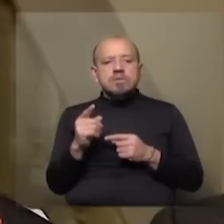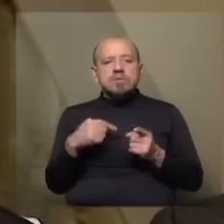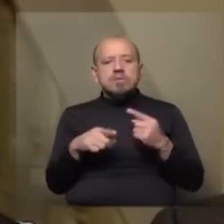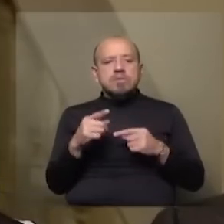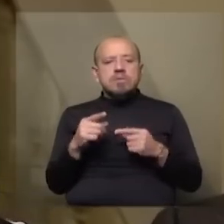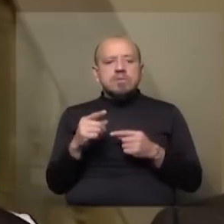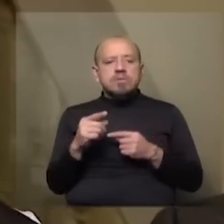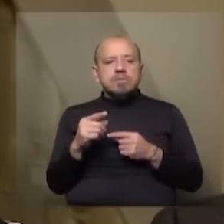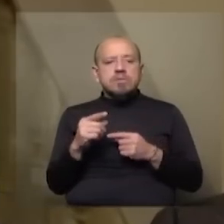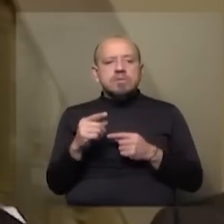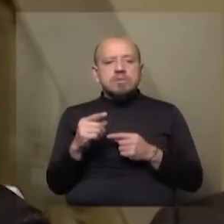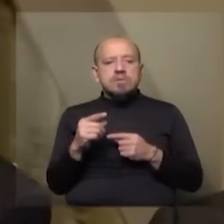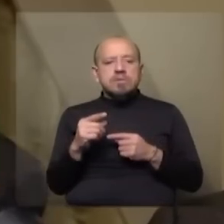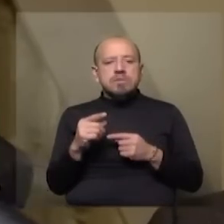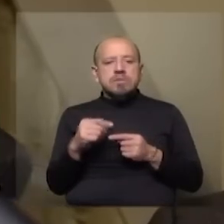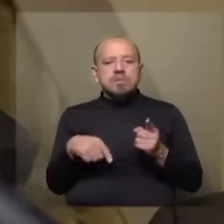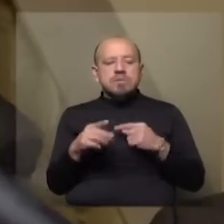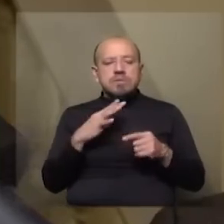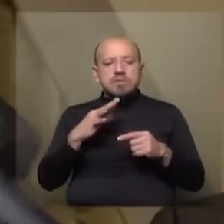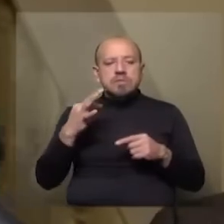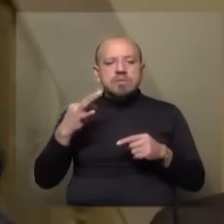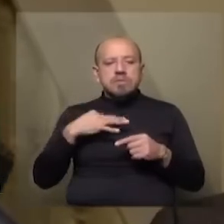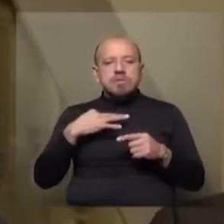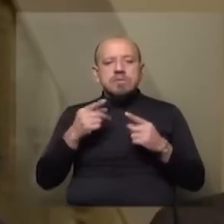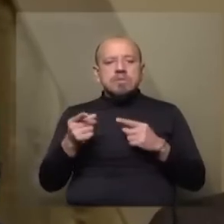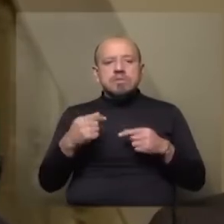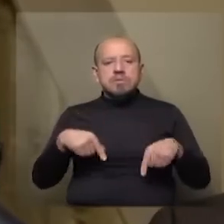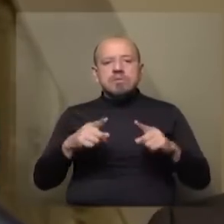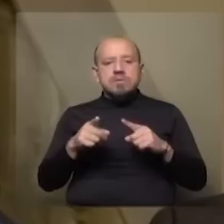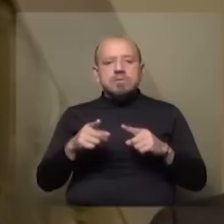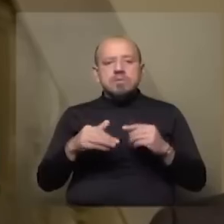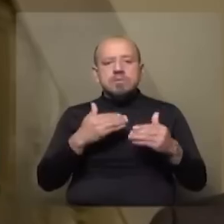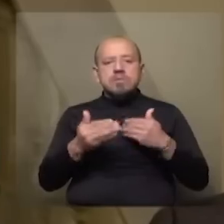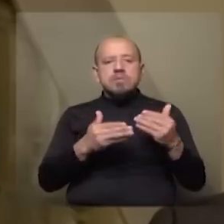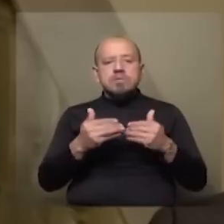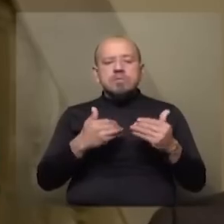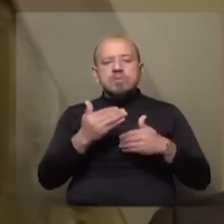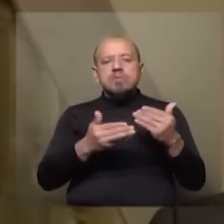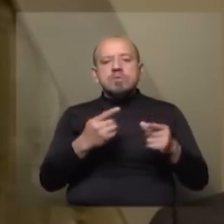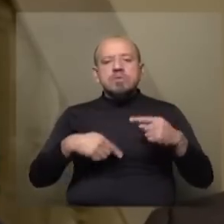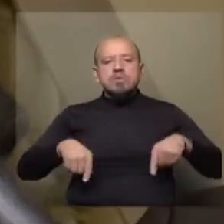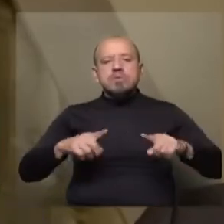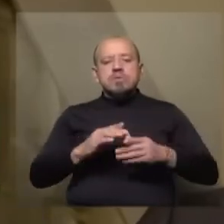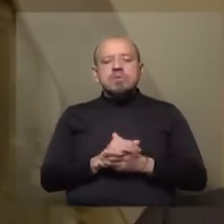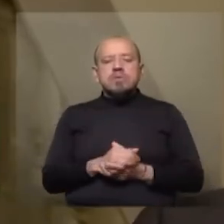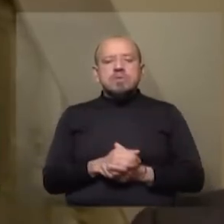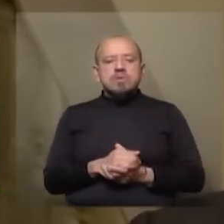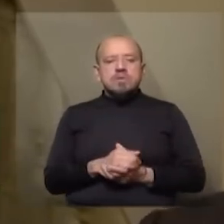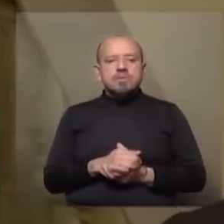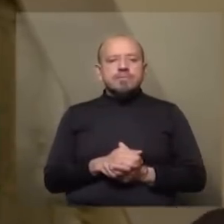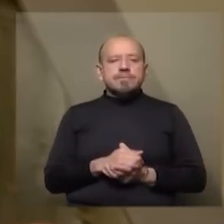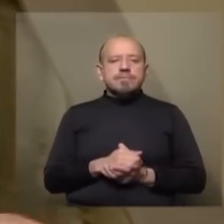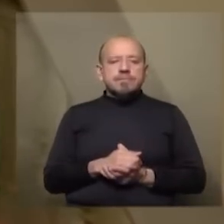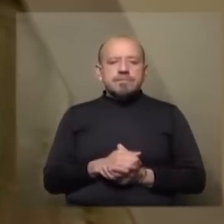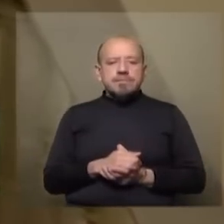que le auguraban unos pocos días de vida este yo creo que estos son pasos y procesos que que consolidan este instrumento hablando de departamentos quiero